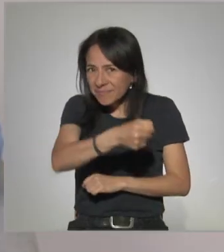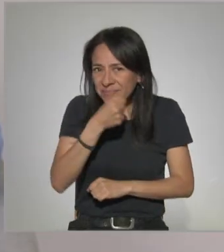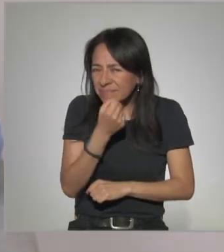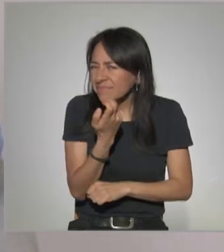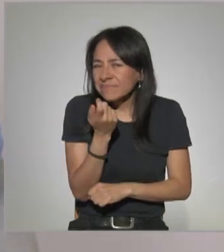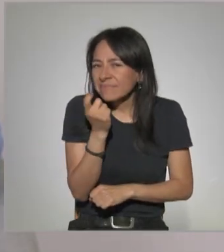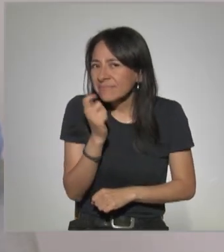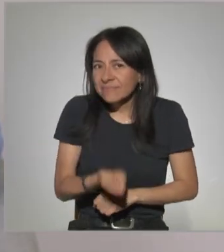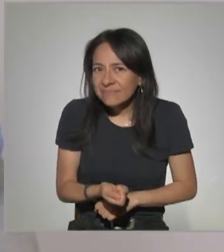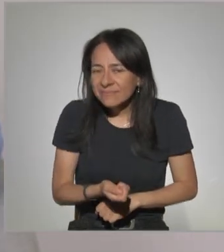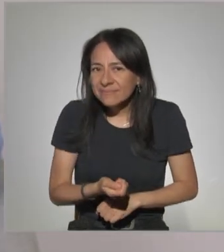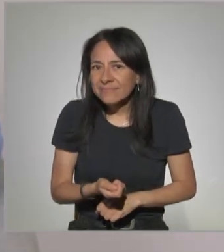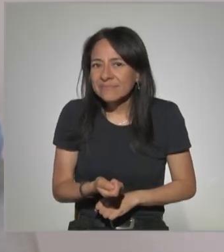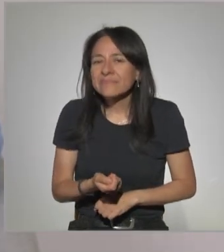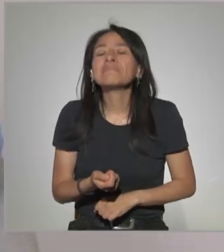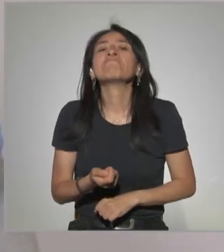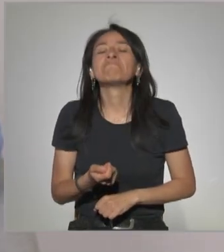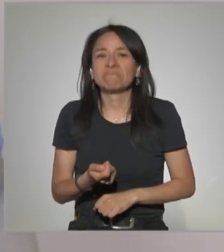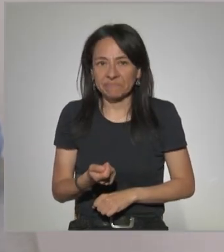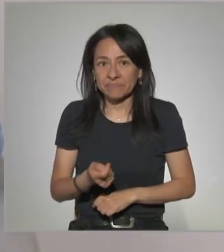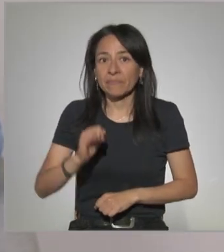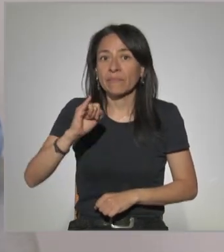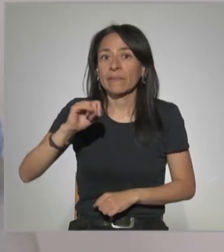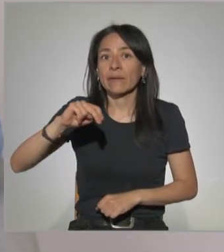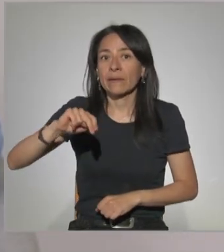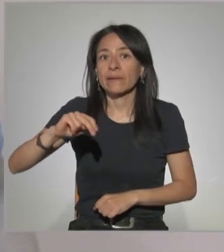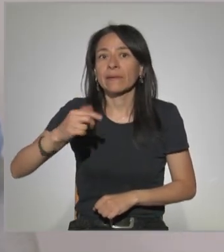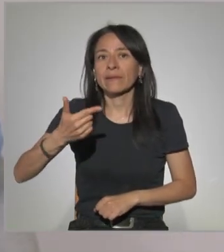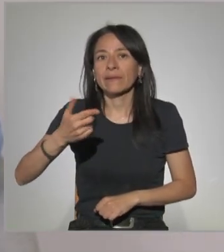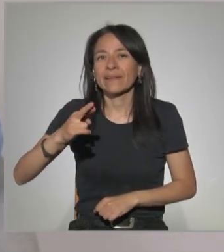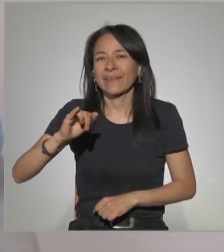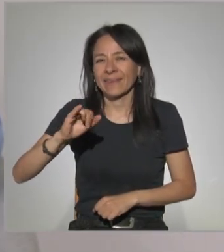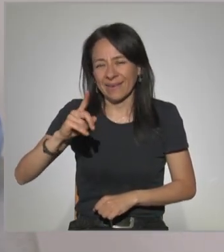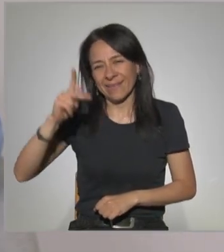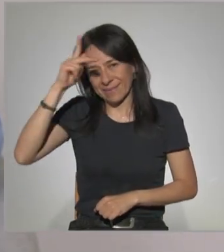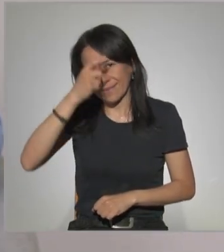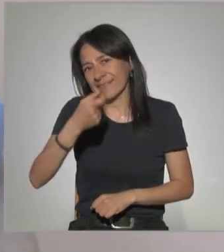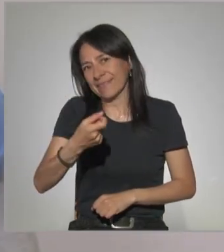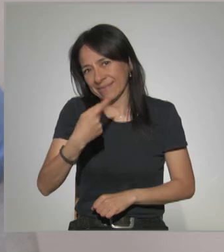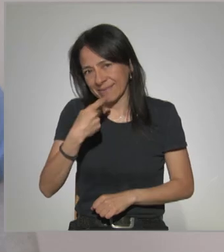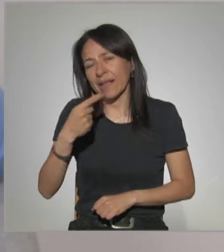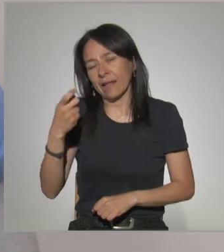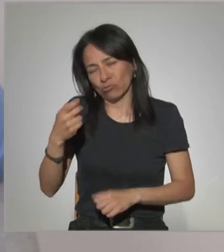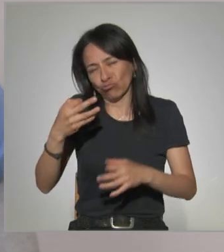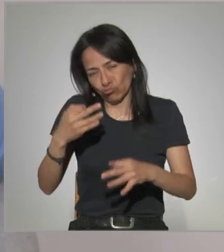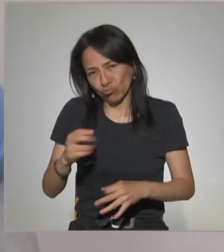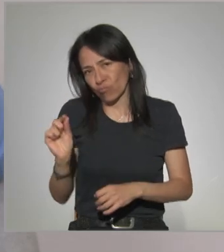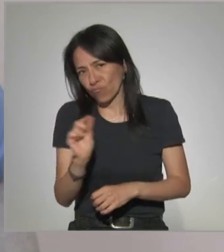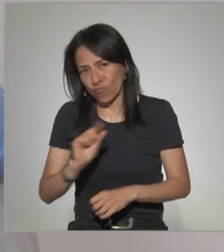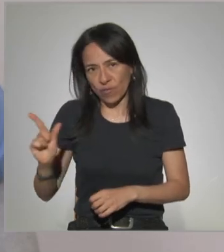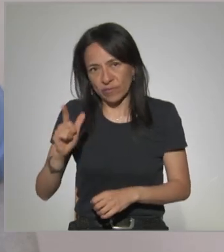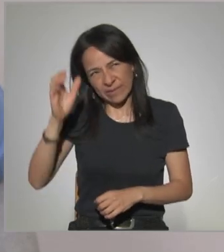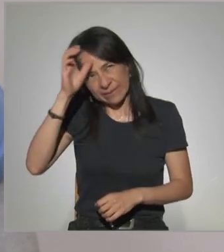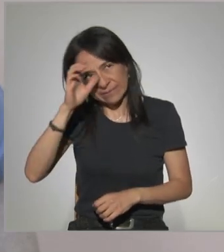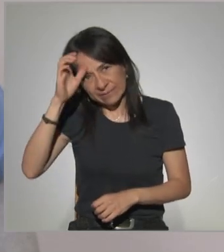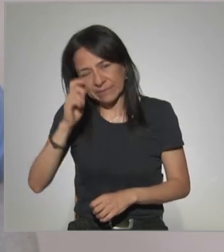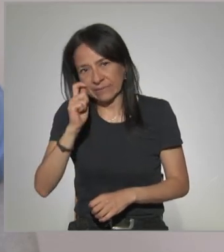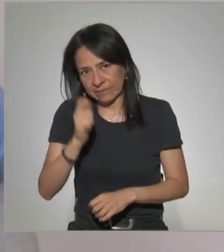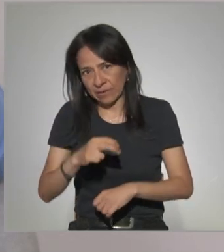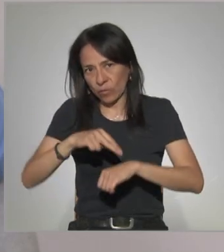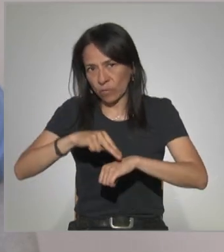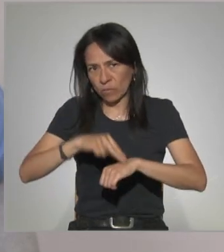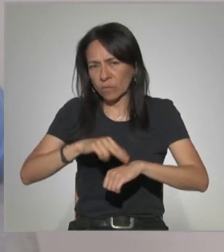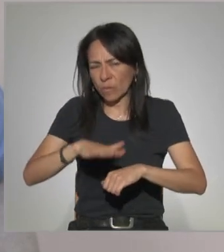ver qué nos dice Ingrid Vargas, la psiquiatra, la doctora en ciencias, sobre los efectos